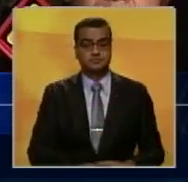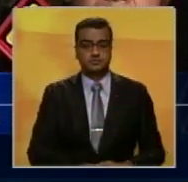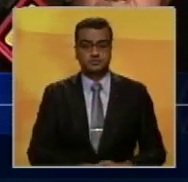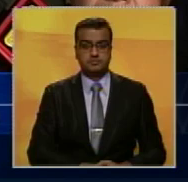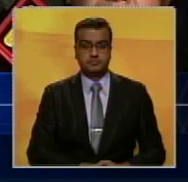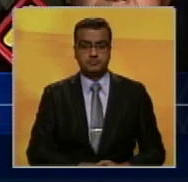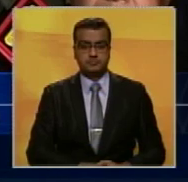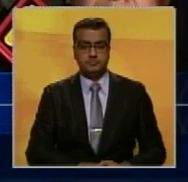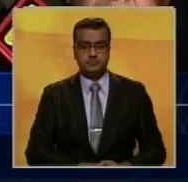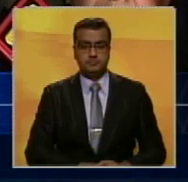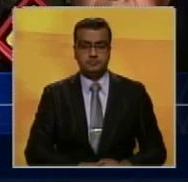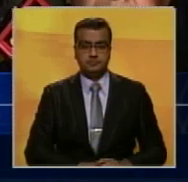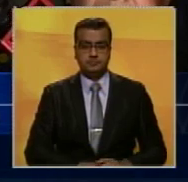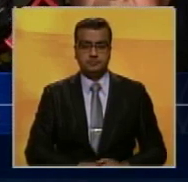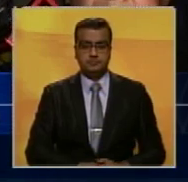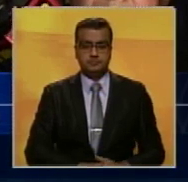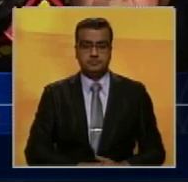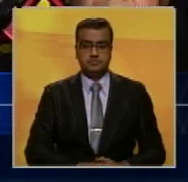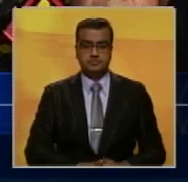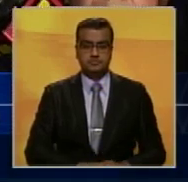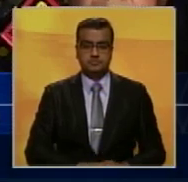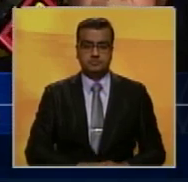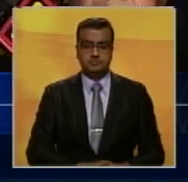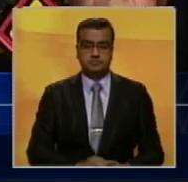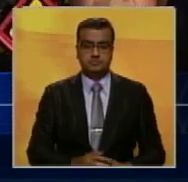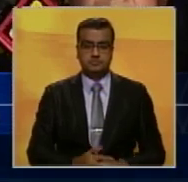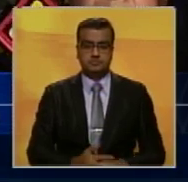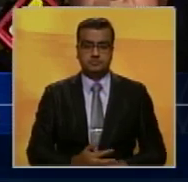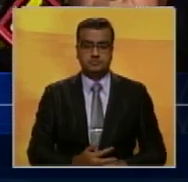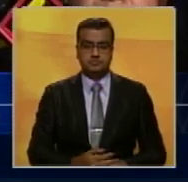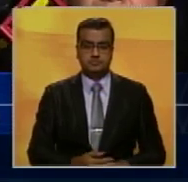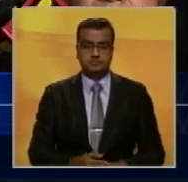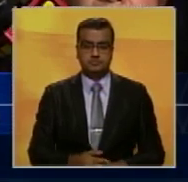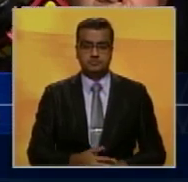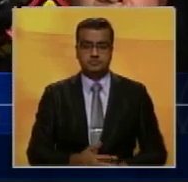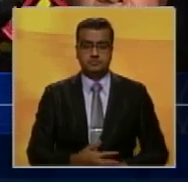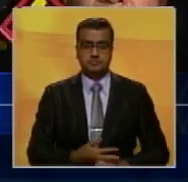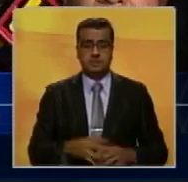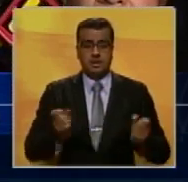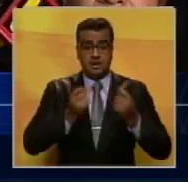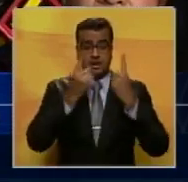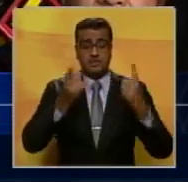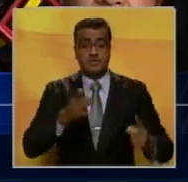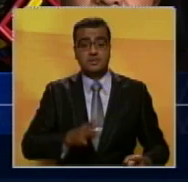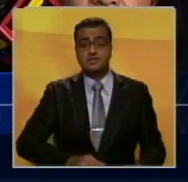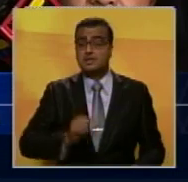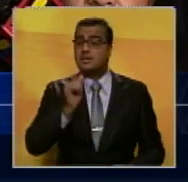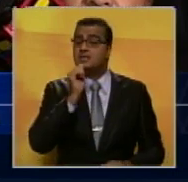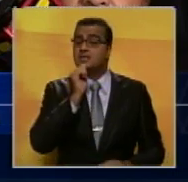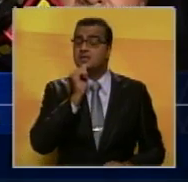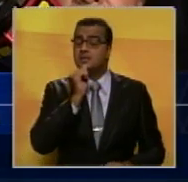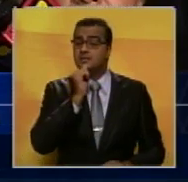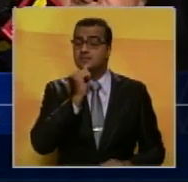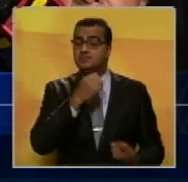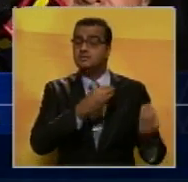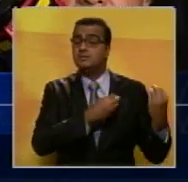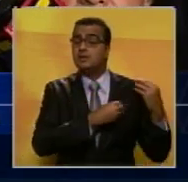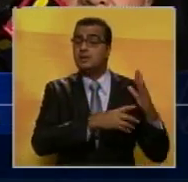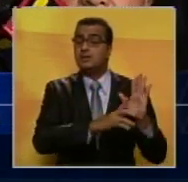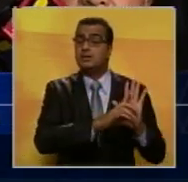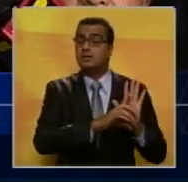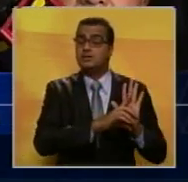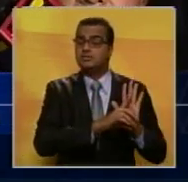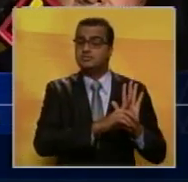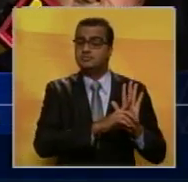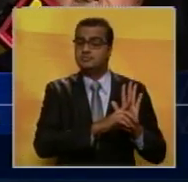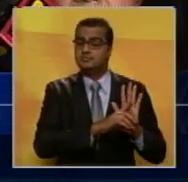para que aclarara pues, o que estableciera quiénes tienen la legitimidad